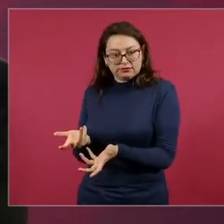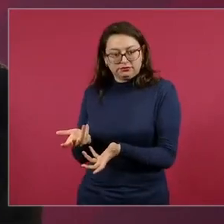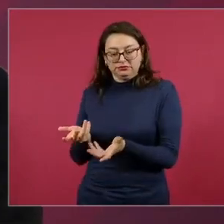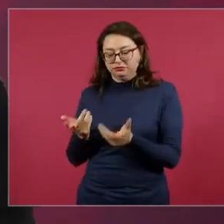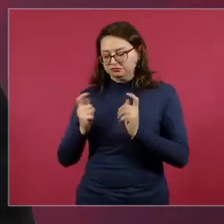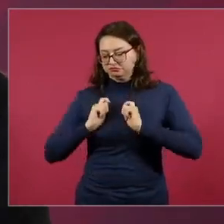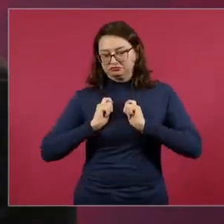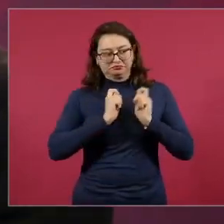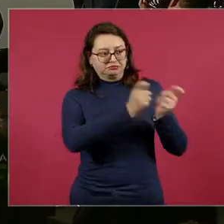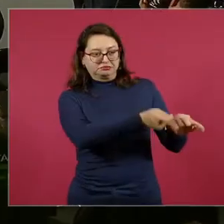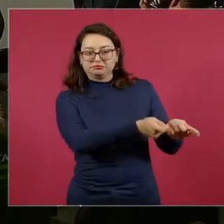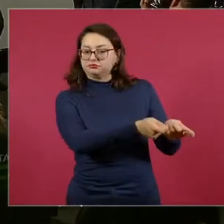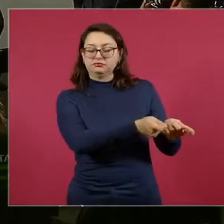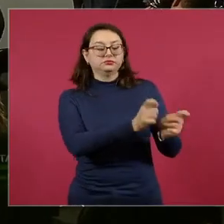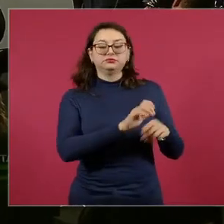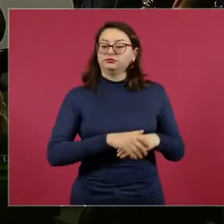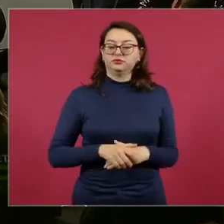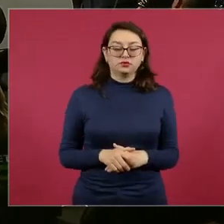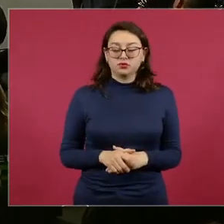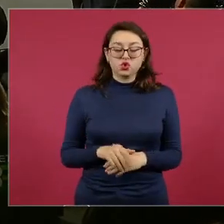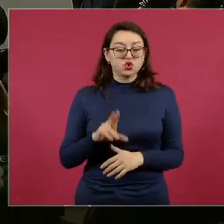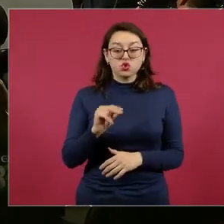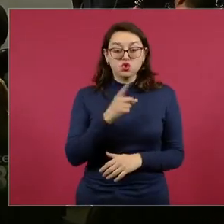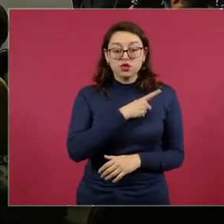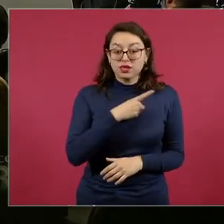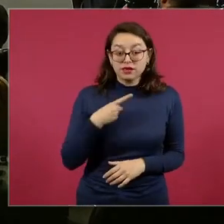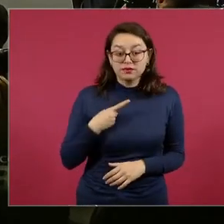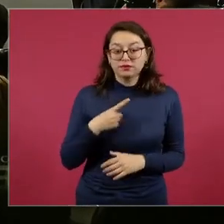de que las organizaciones sociales,